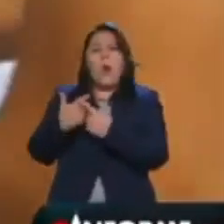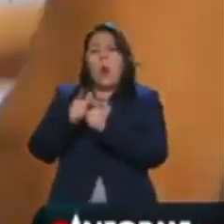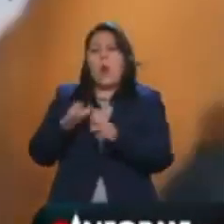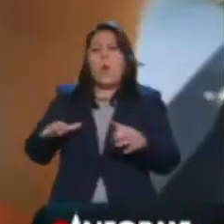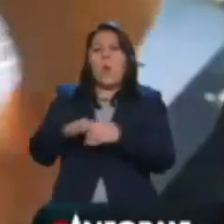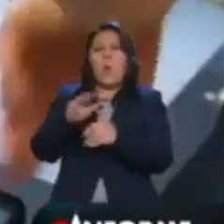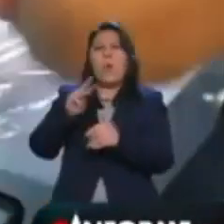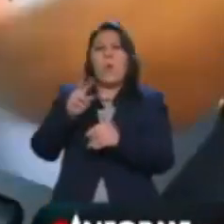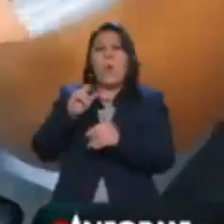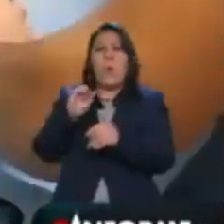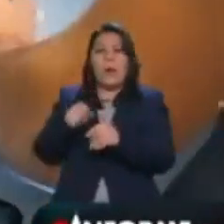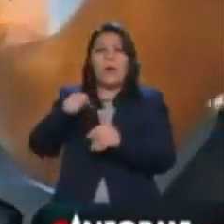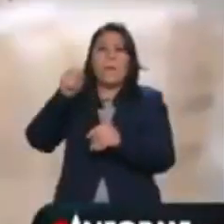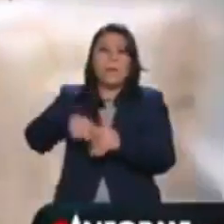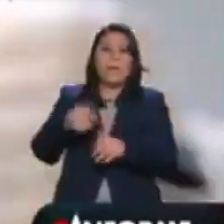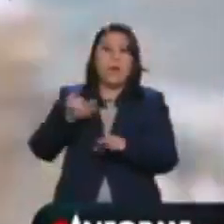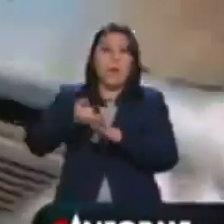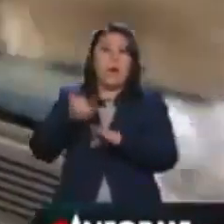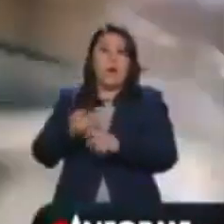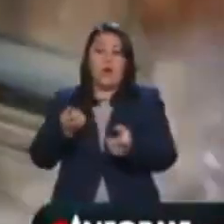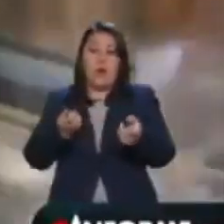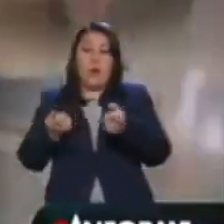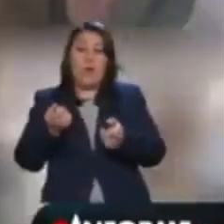central a cargo de Claudia Sheinbaum.